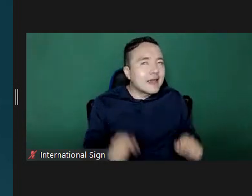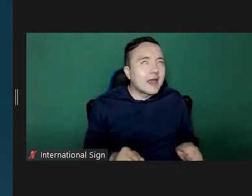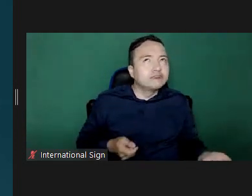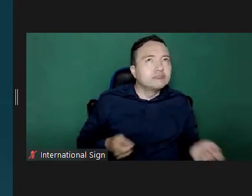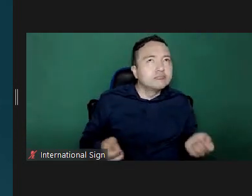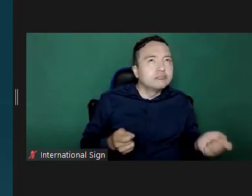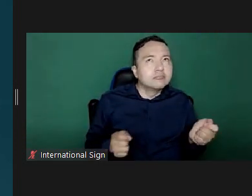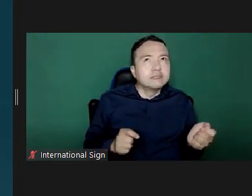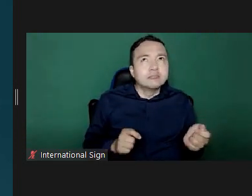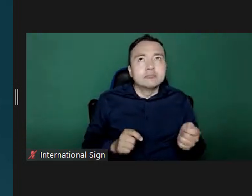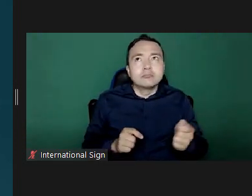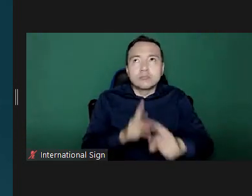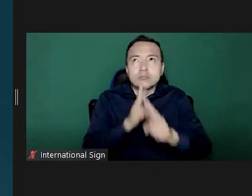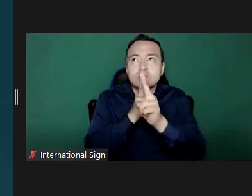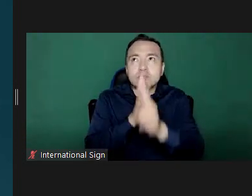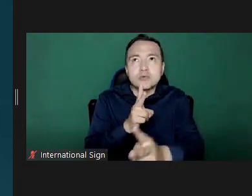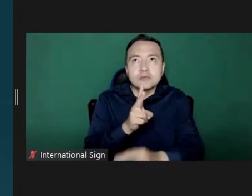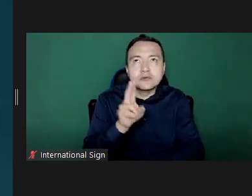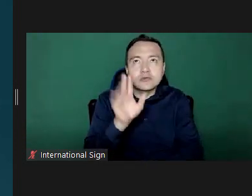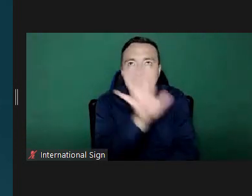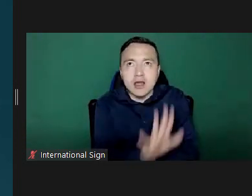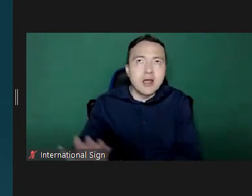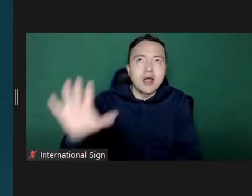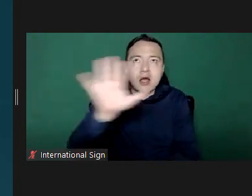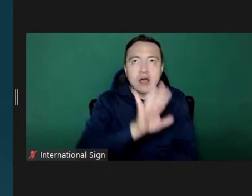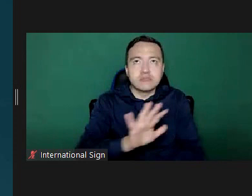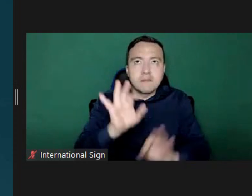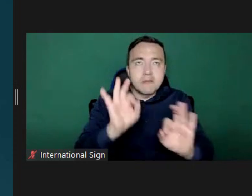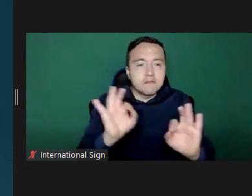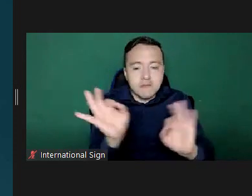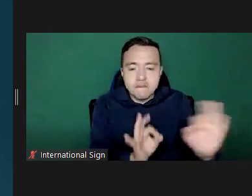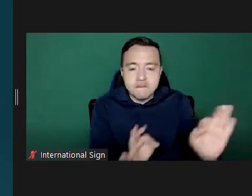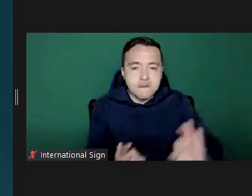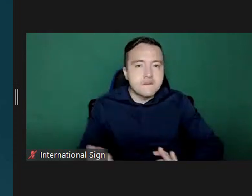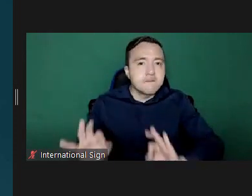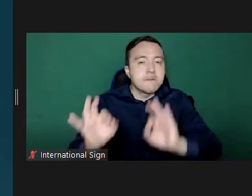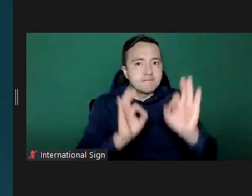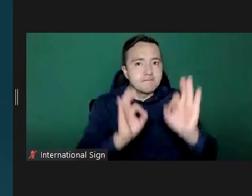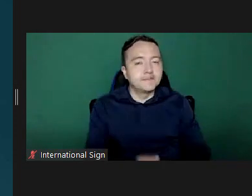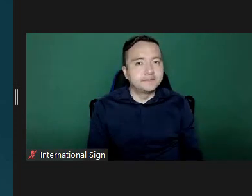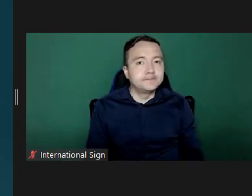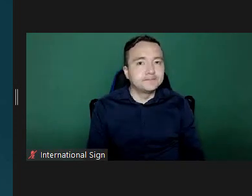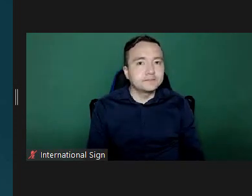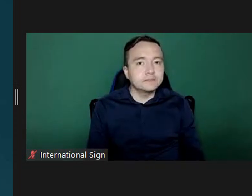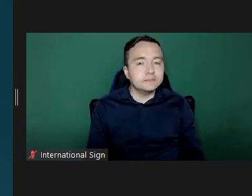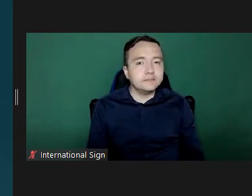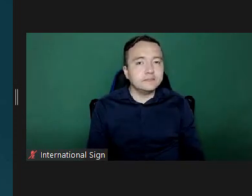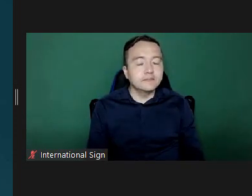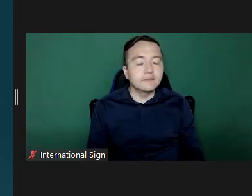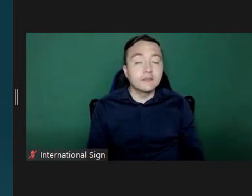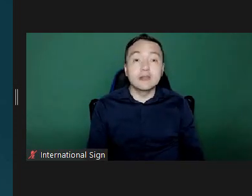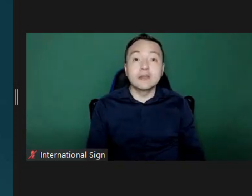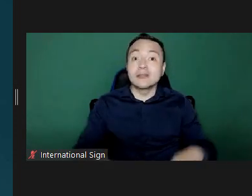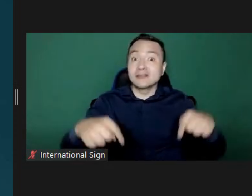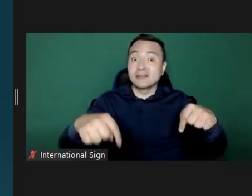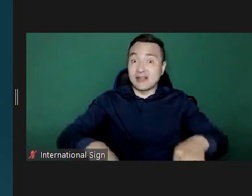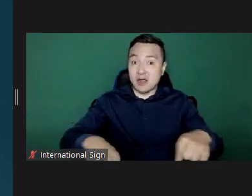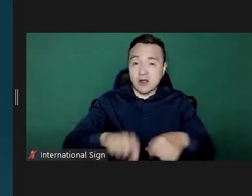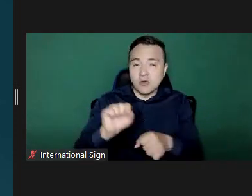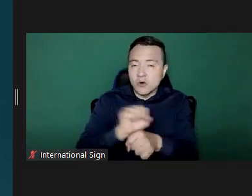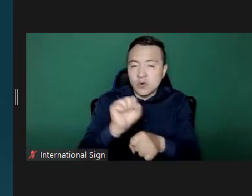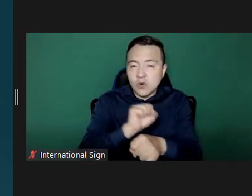nacional a este nuevo desafío. Además, estamos trabajando en la gestión de la